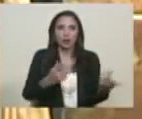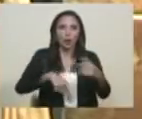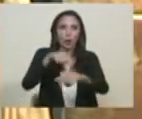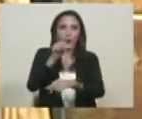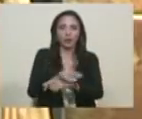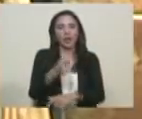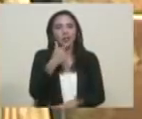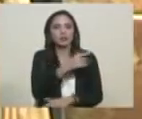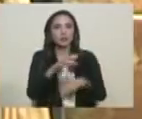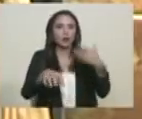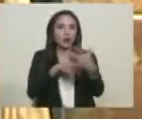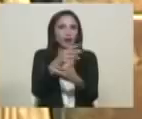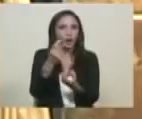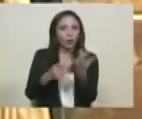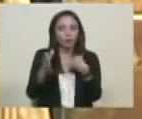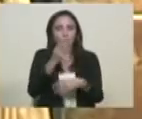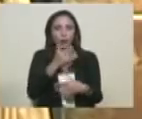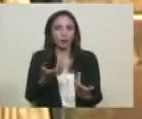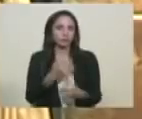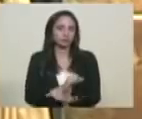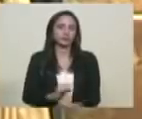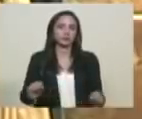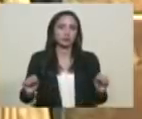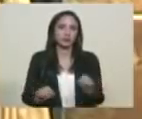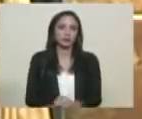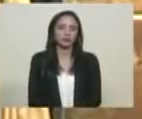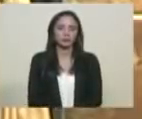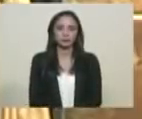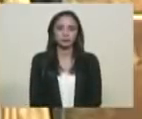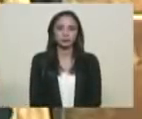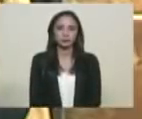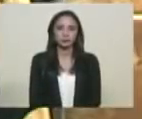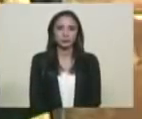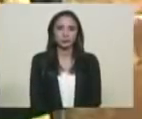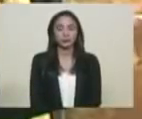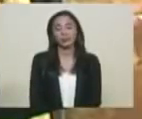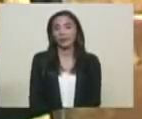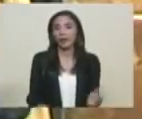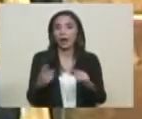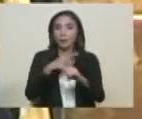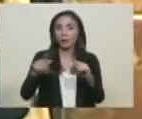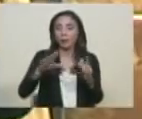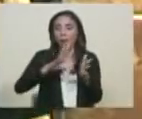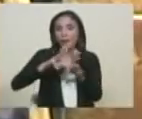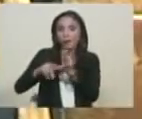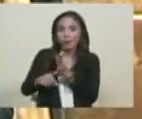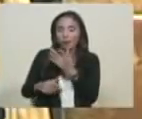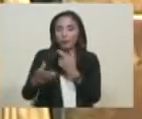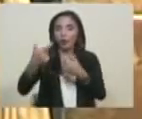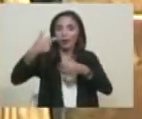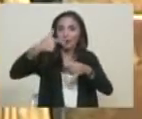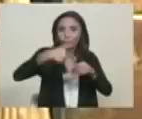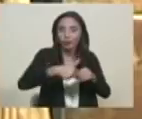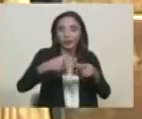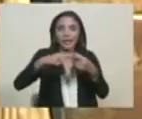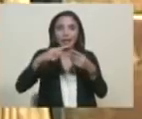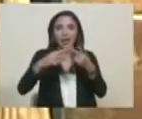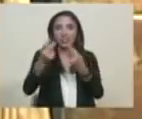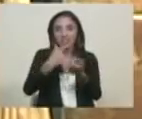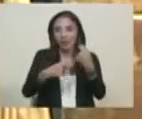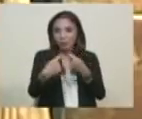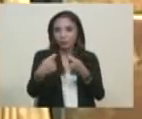dicen que no hay guerra económica. Hay gente que es capaz de decir que no hay guerra económica, y las lacras nos están robando la gasolina, el dinero